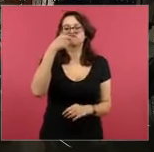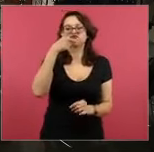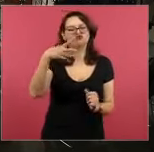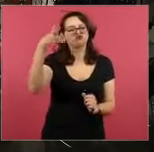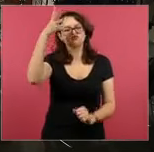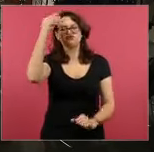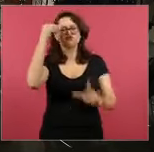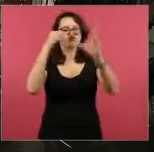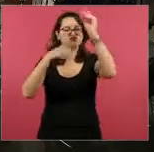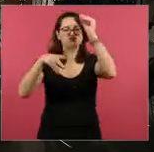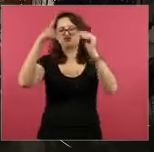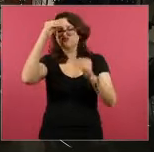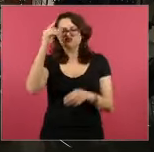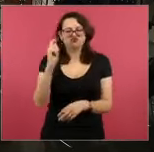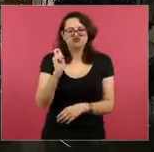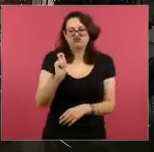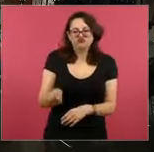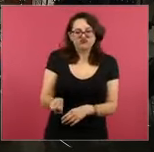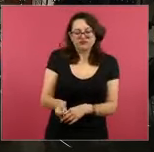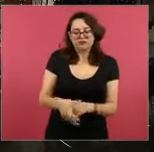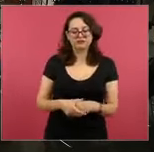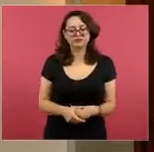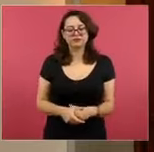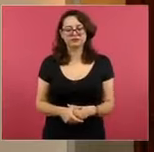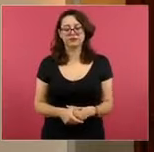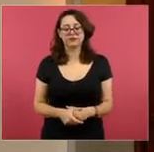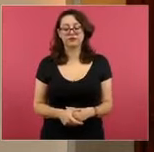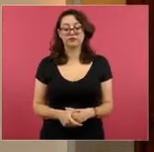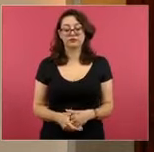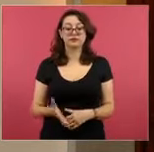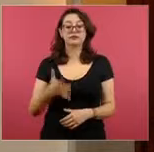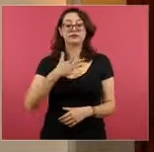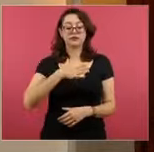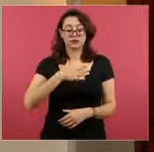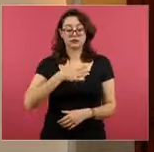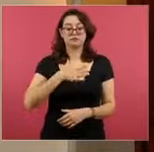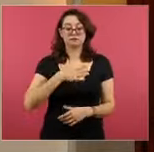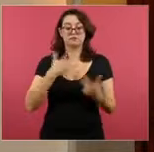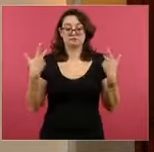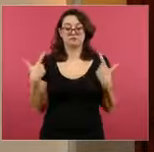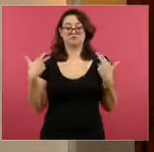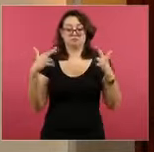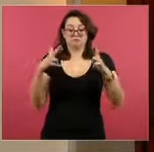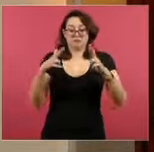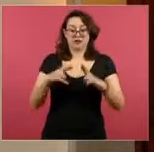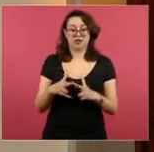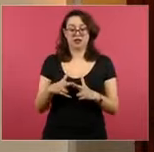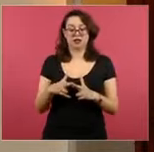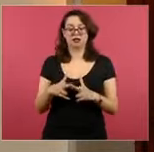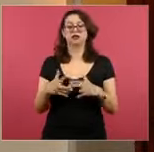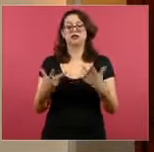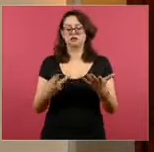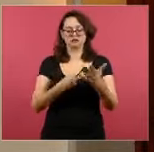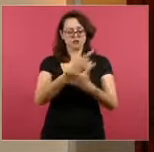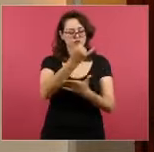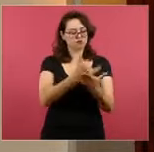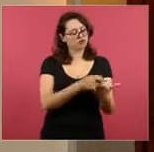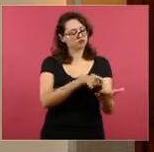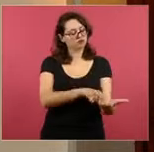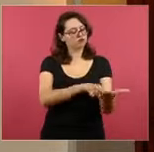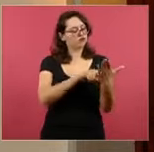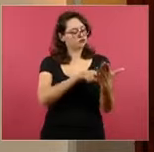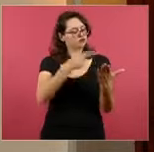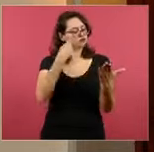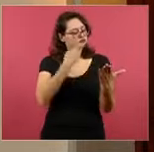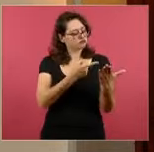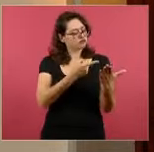los adolescentes con este nuevo modelo educativo? Desde mi perspectiva como docente, con congruencia con el proyecto educativo, las